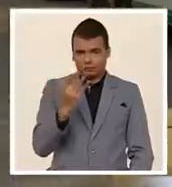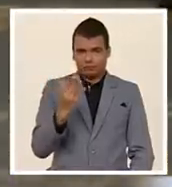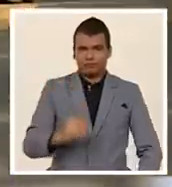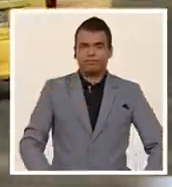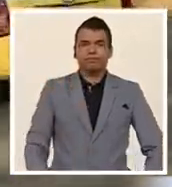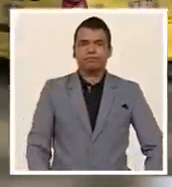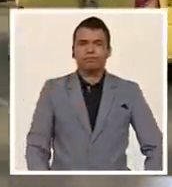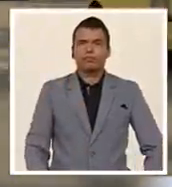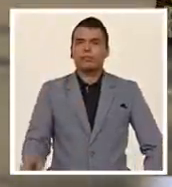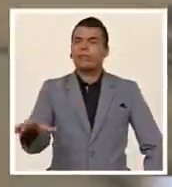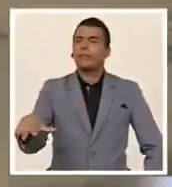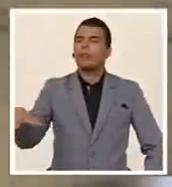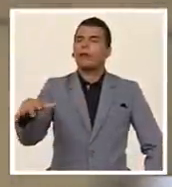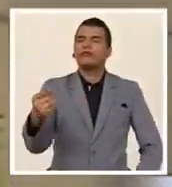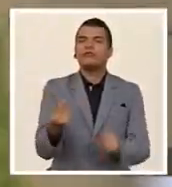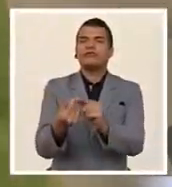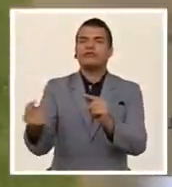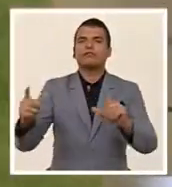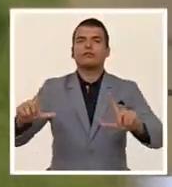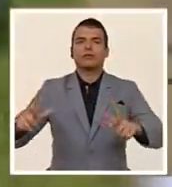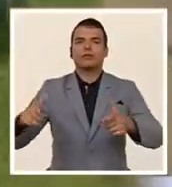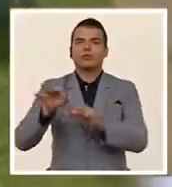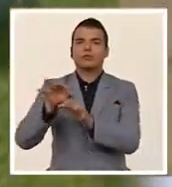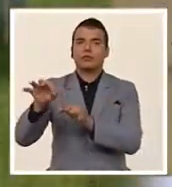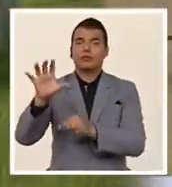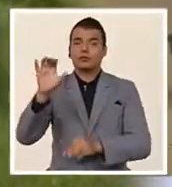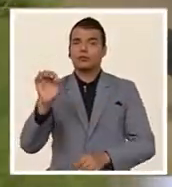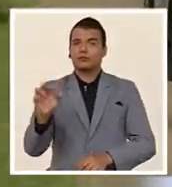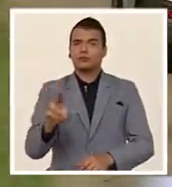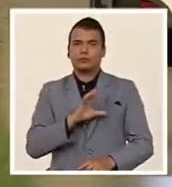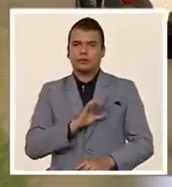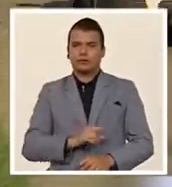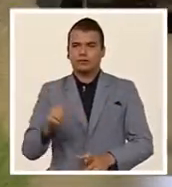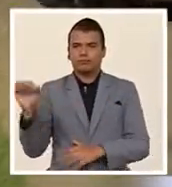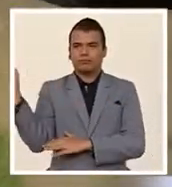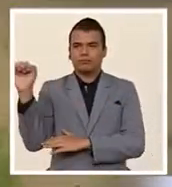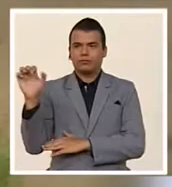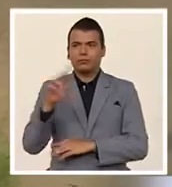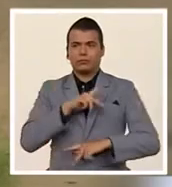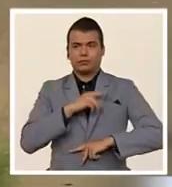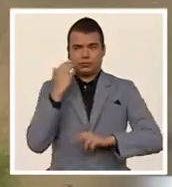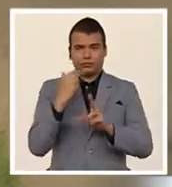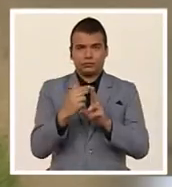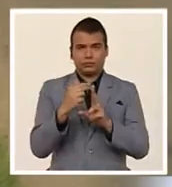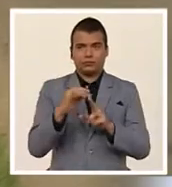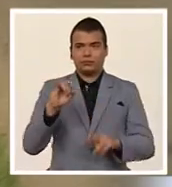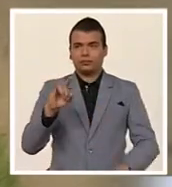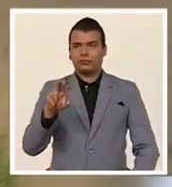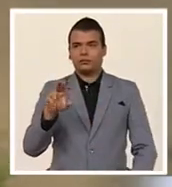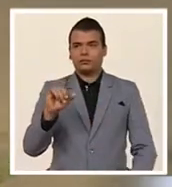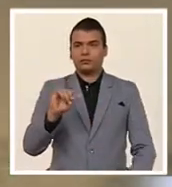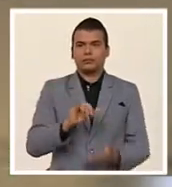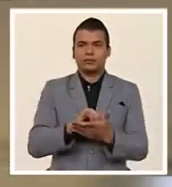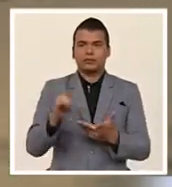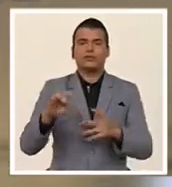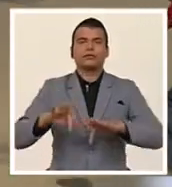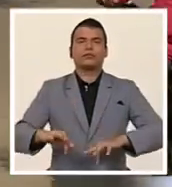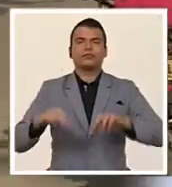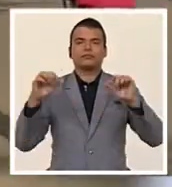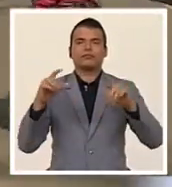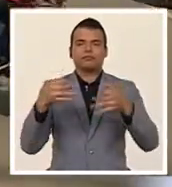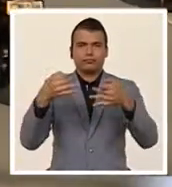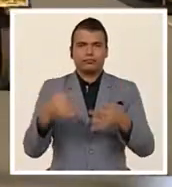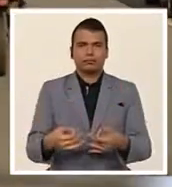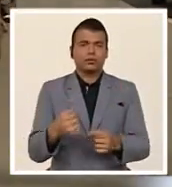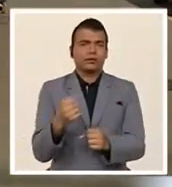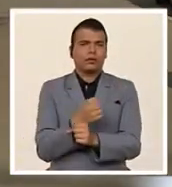pueden inmediaciones al coliseo del pueblo al sur de cali en donde se robaron el vehículo de la doble medallista olímpica yuri alvear cuando cumplía